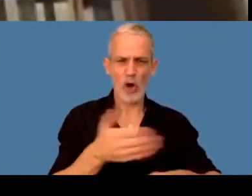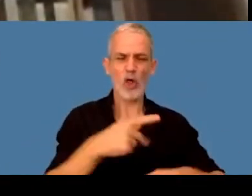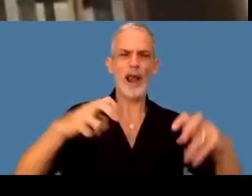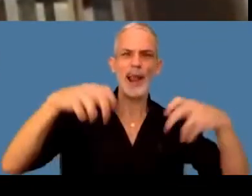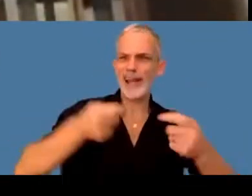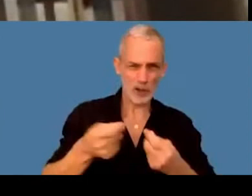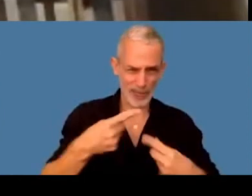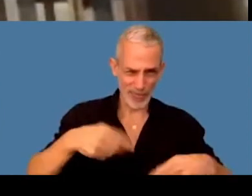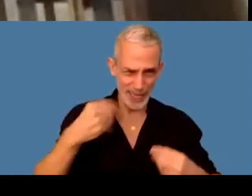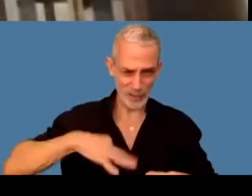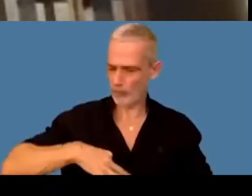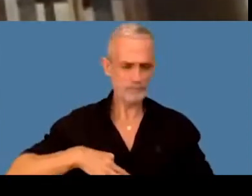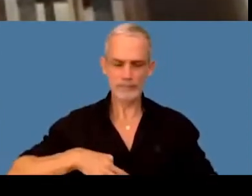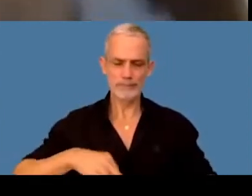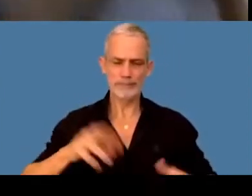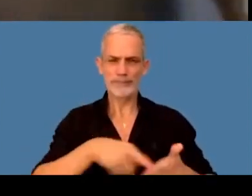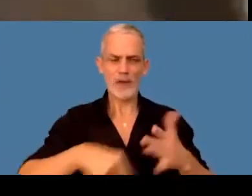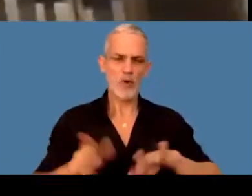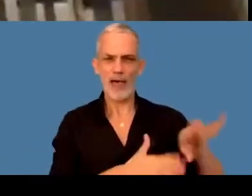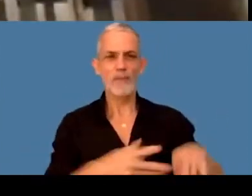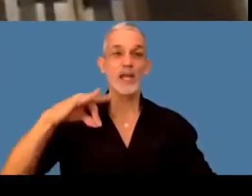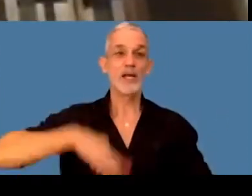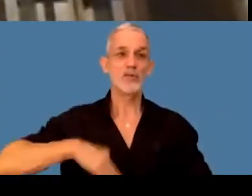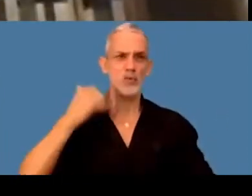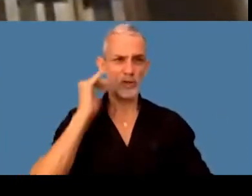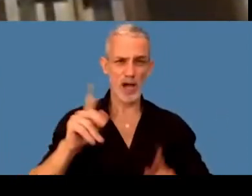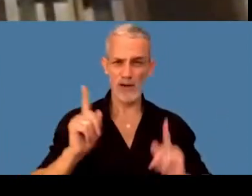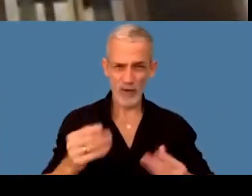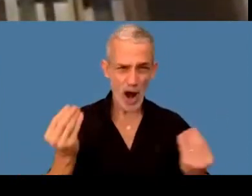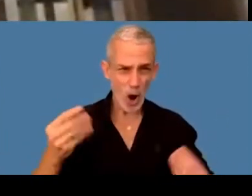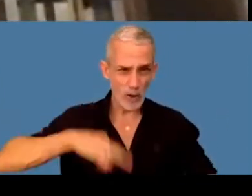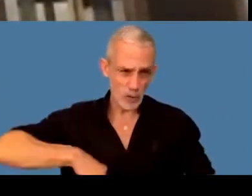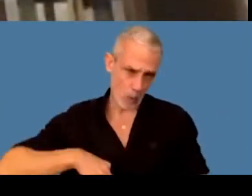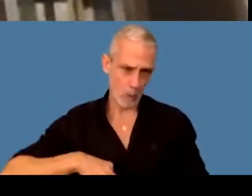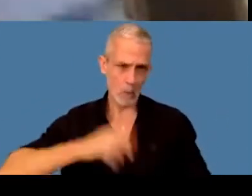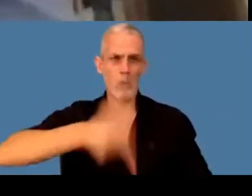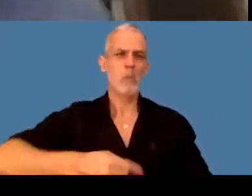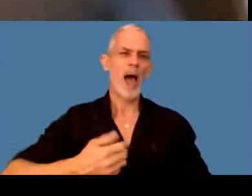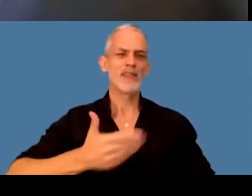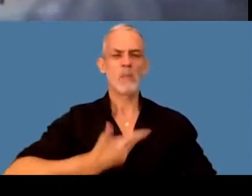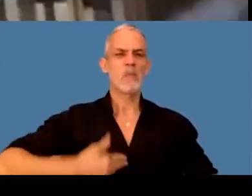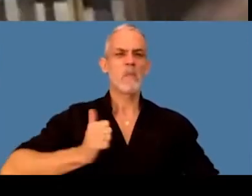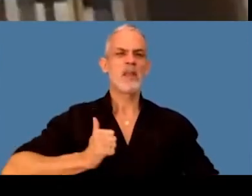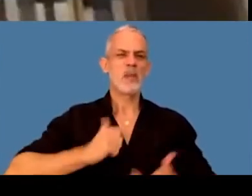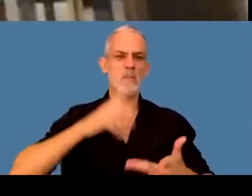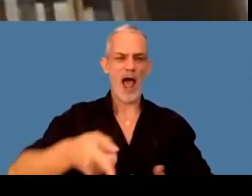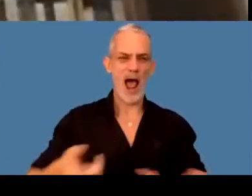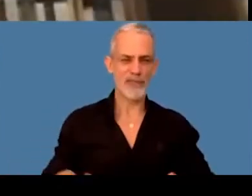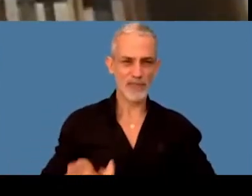negociación colectiva, el salario ya no se fija por salario de convenio, más allá que